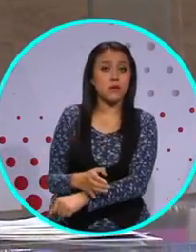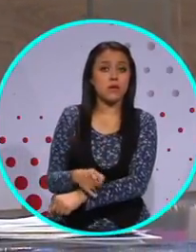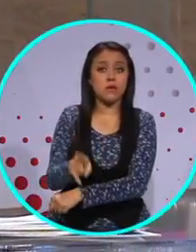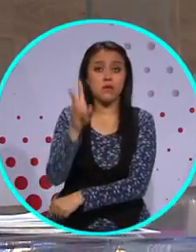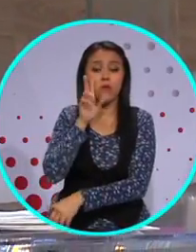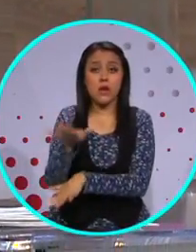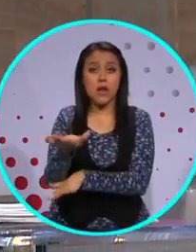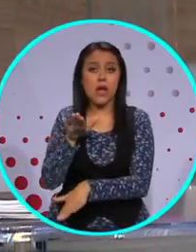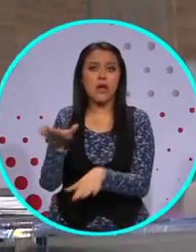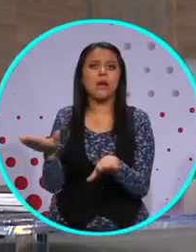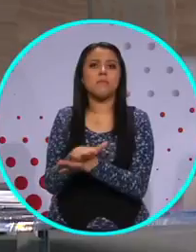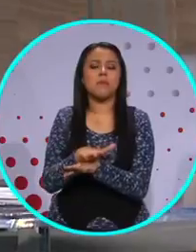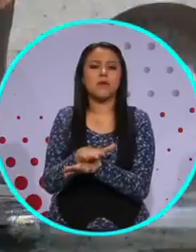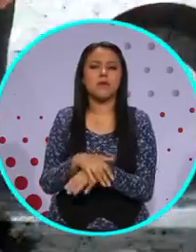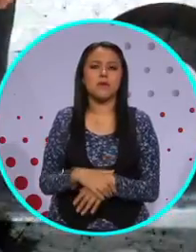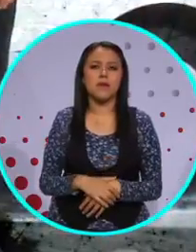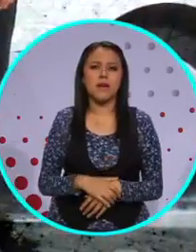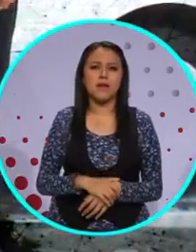reversa